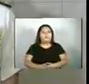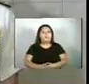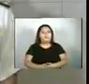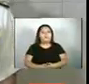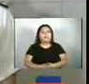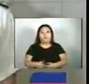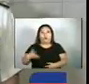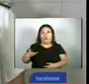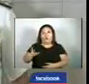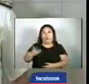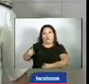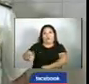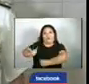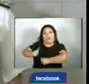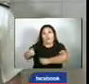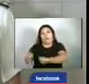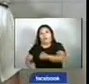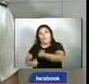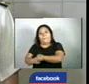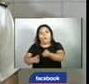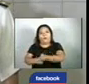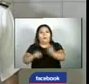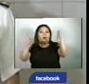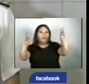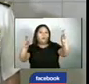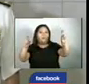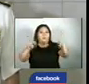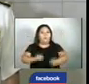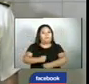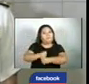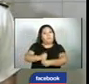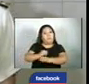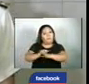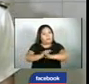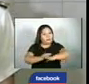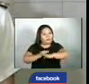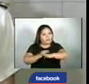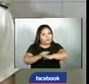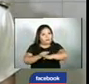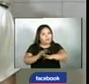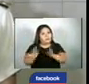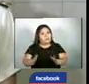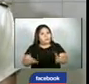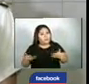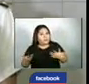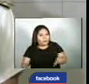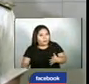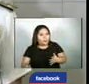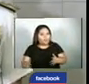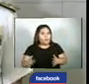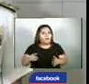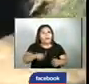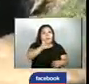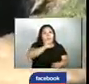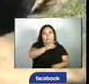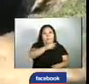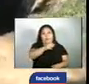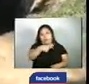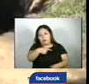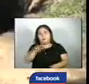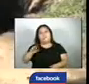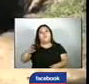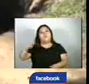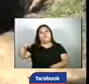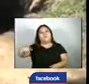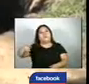la policía en la parte de seguridad es algo directamente relacionado entre fiscalía y policía, que